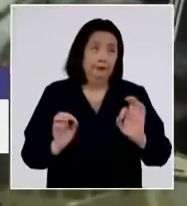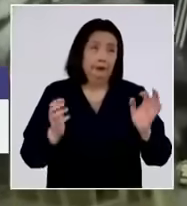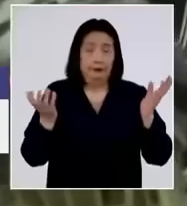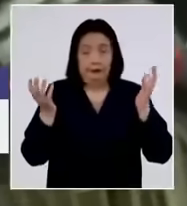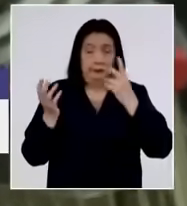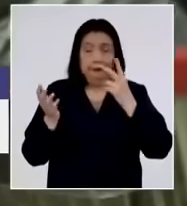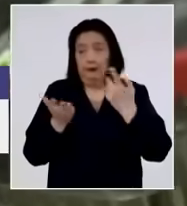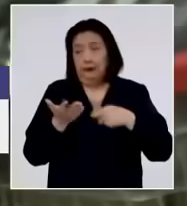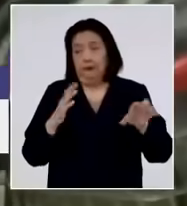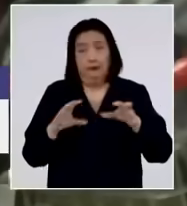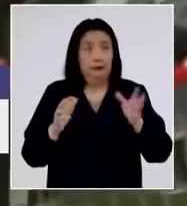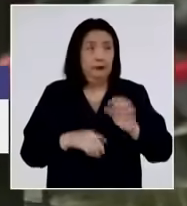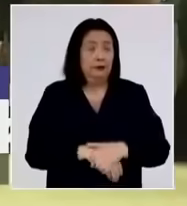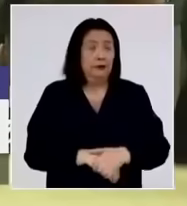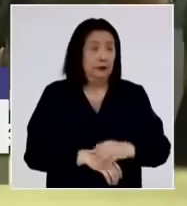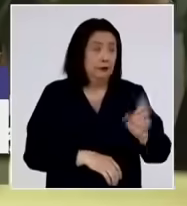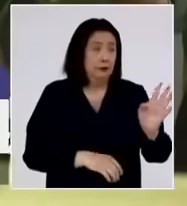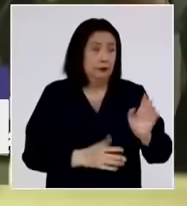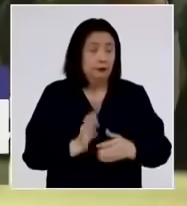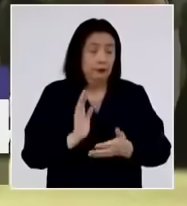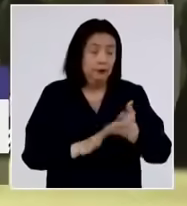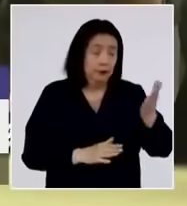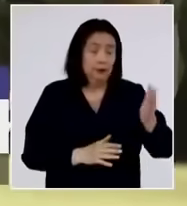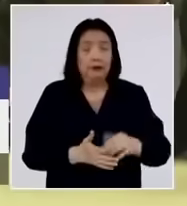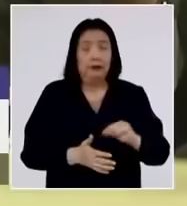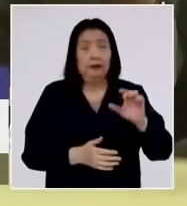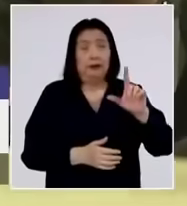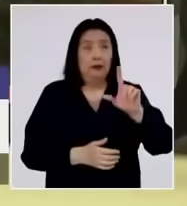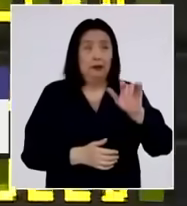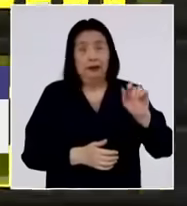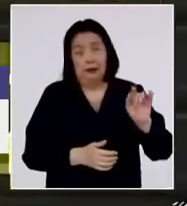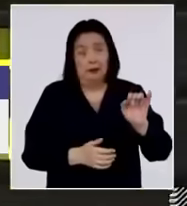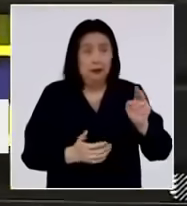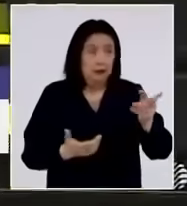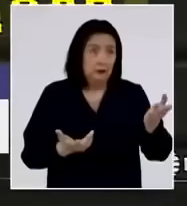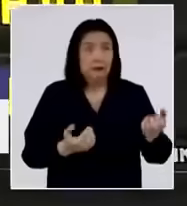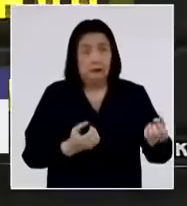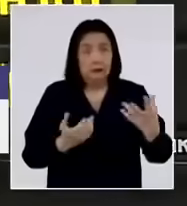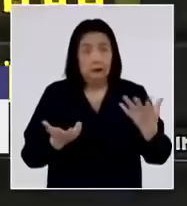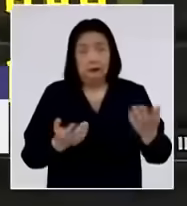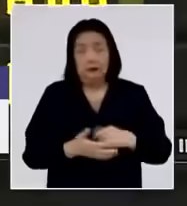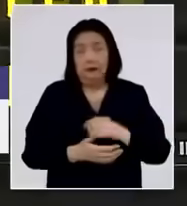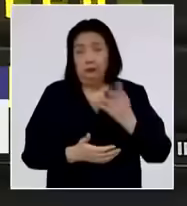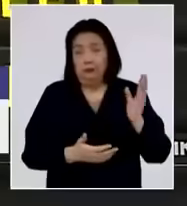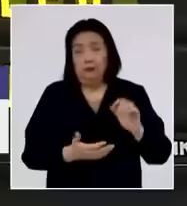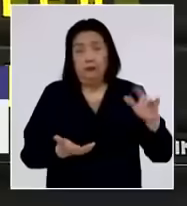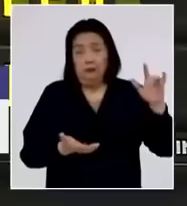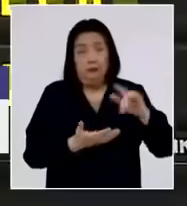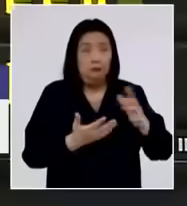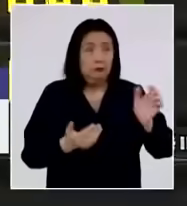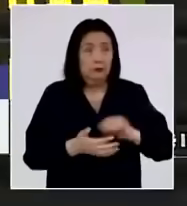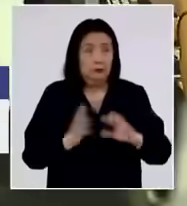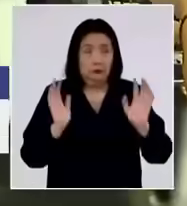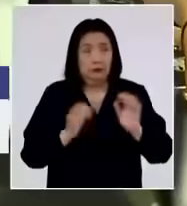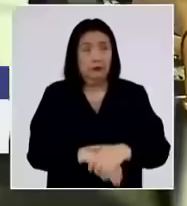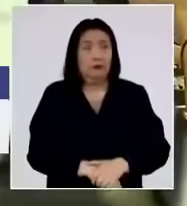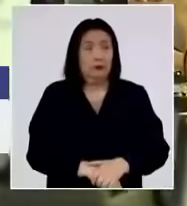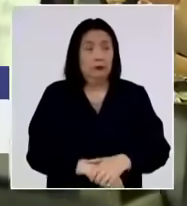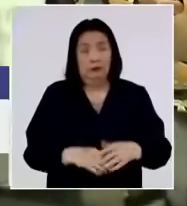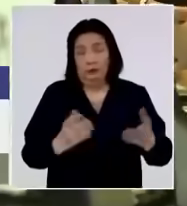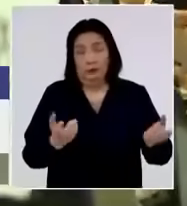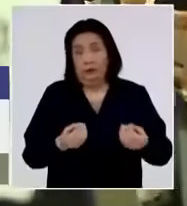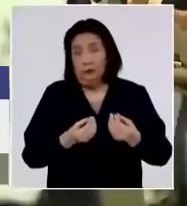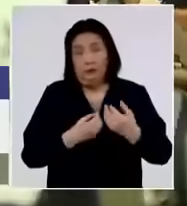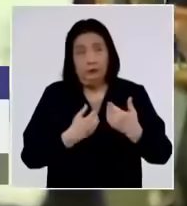vamos a hacer acá. Me voy a tratar de acercar a la TAM, a ver si en esta vez, por lo menos, la TAM o JetSmart o el aeropuerto mismo, el que sea, se digna